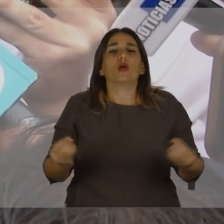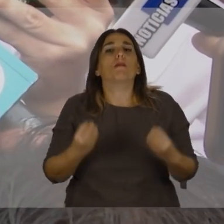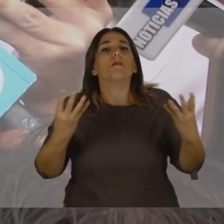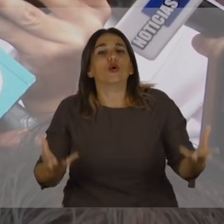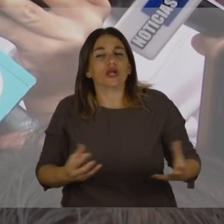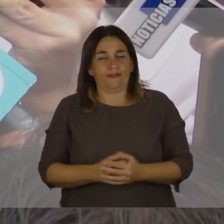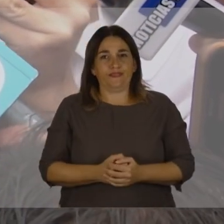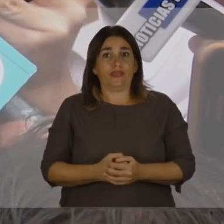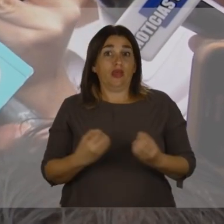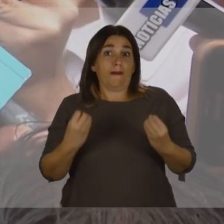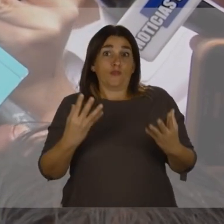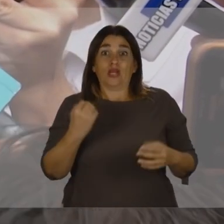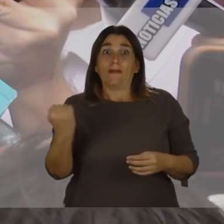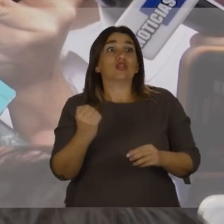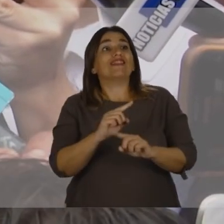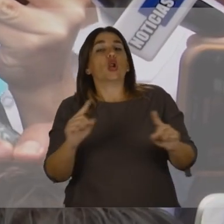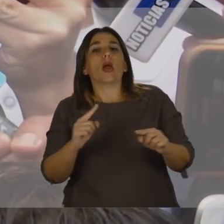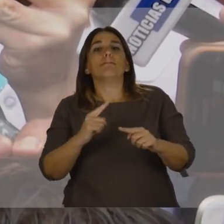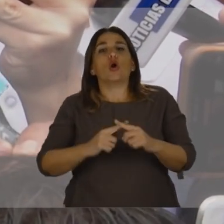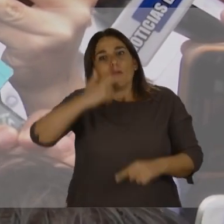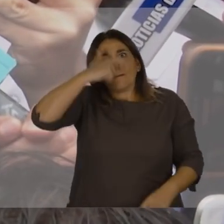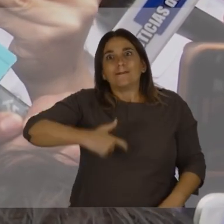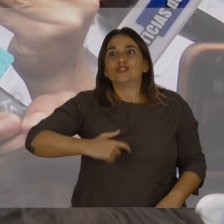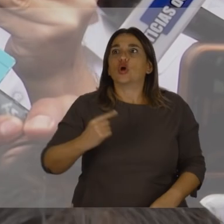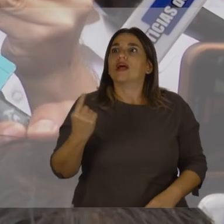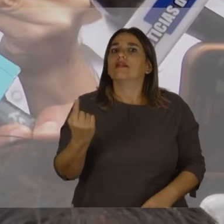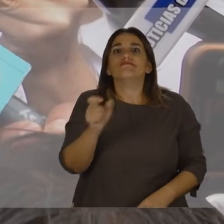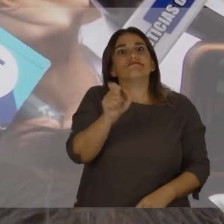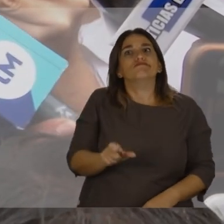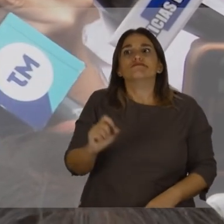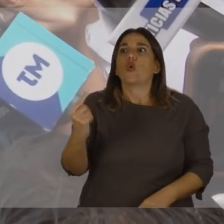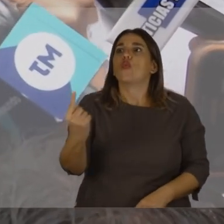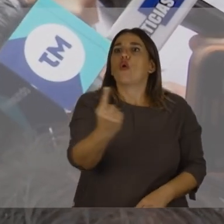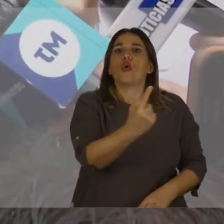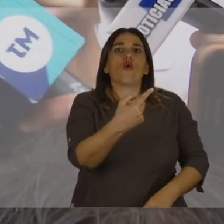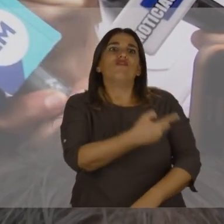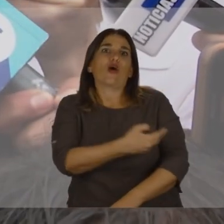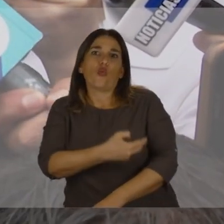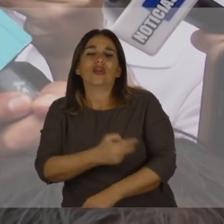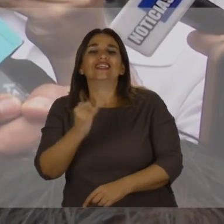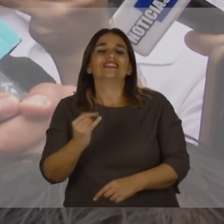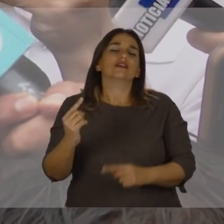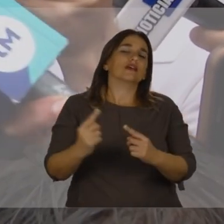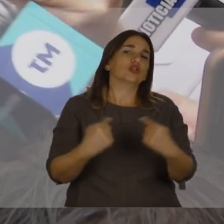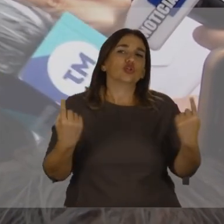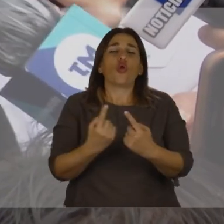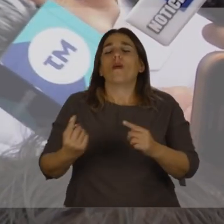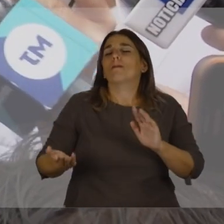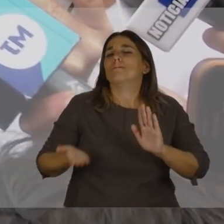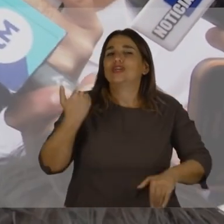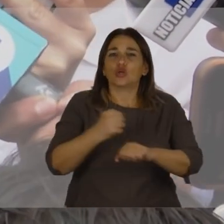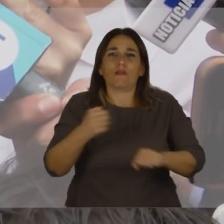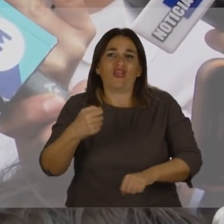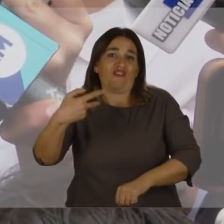qué? Porque lo importante no es solo la vacunación individual, sino la inmunidad de rebaño. Con lo cual, la